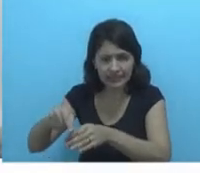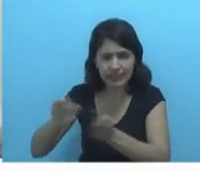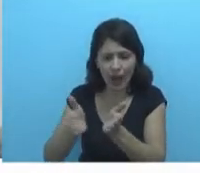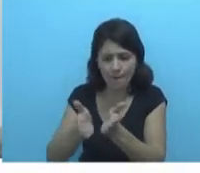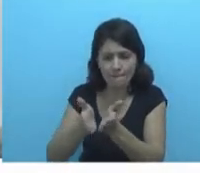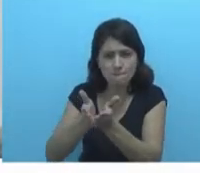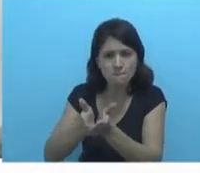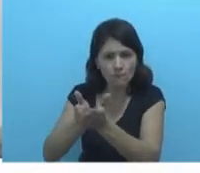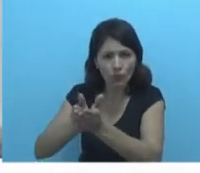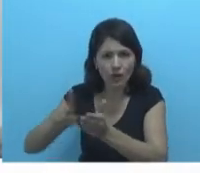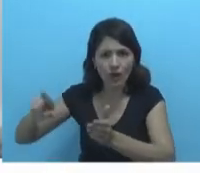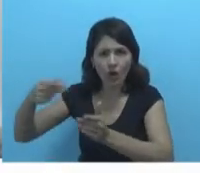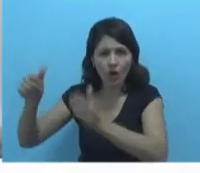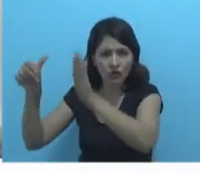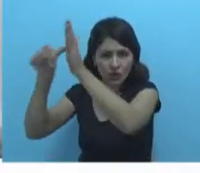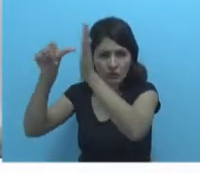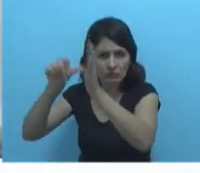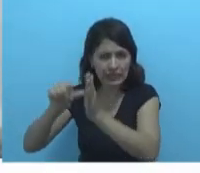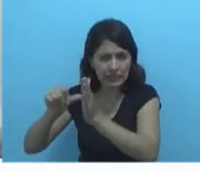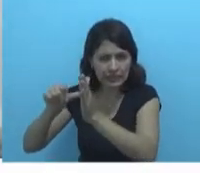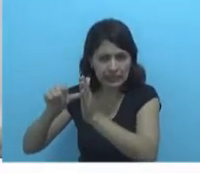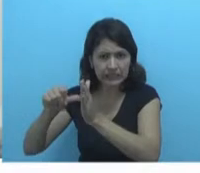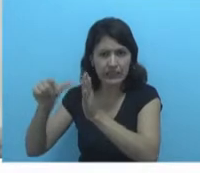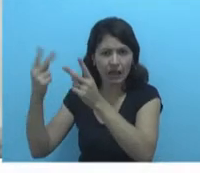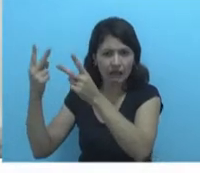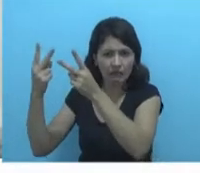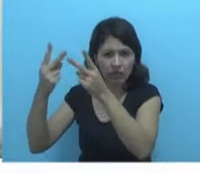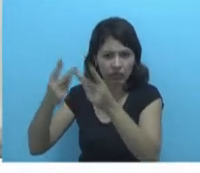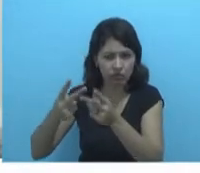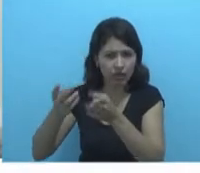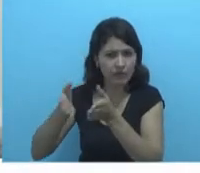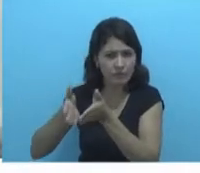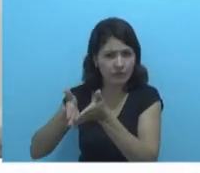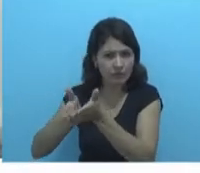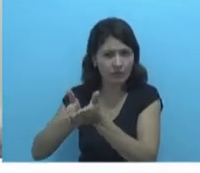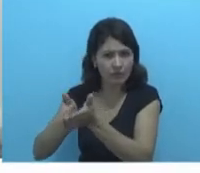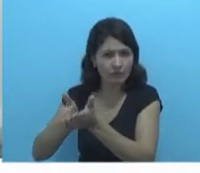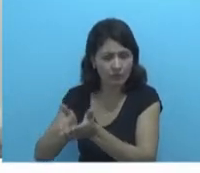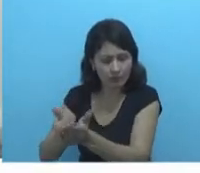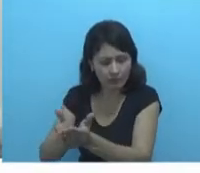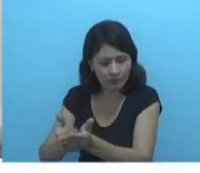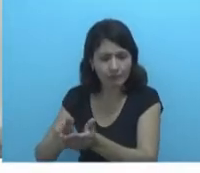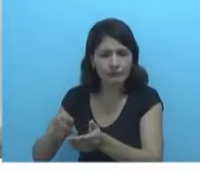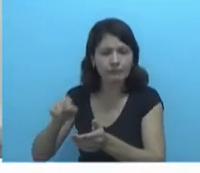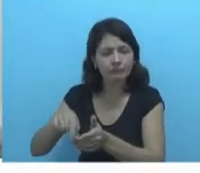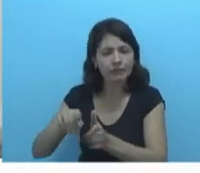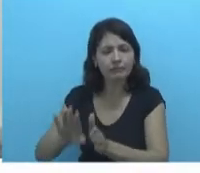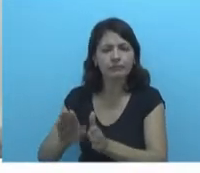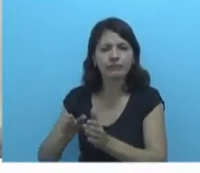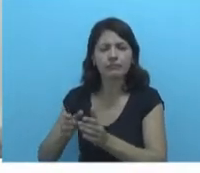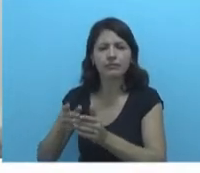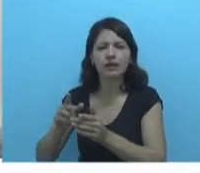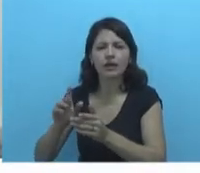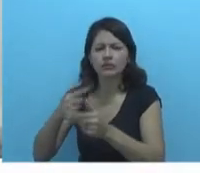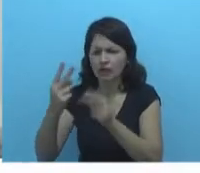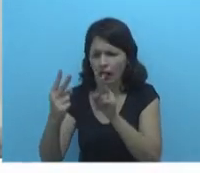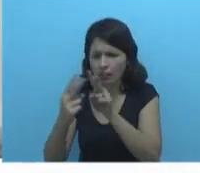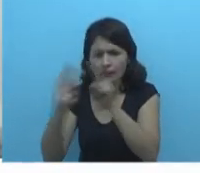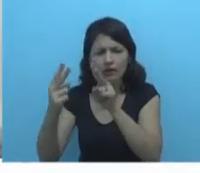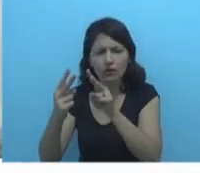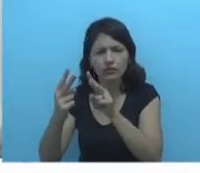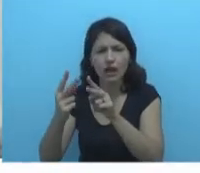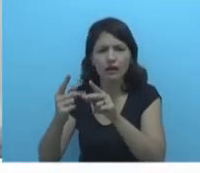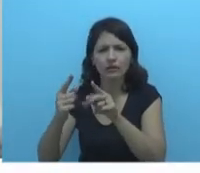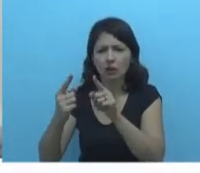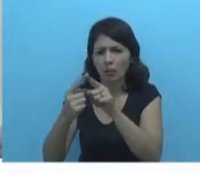de los remolcadores, estamos hablando del personal del SOMU, no quiero hacer nombres de los distintos gremios para no dejar a ninguno